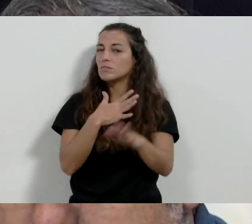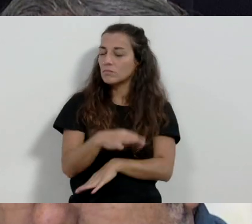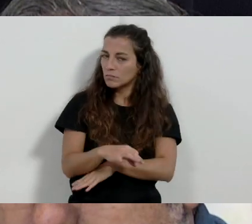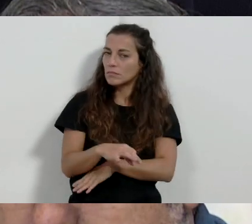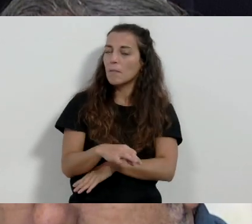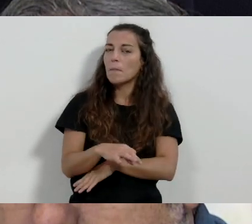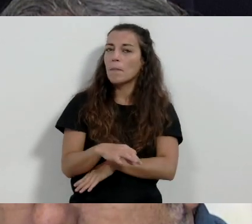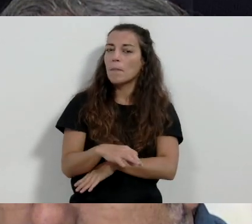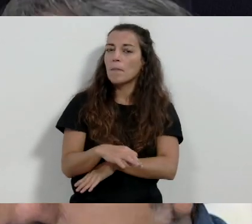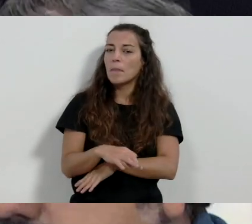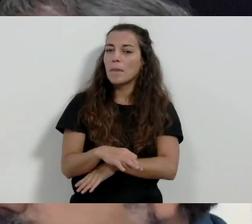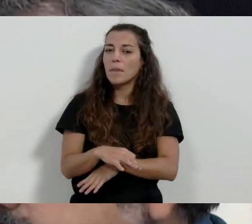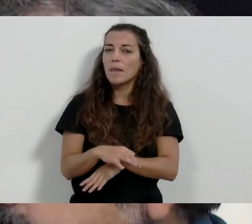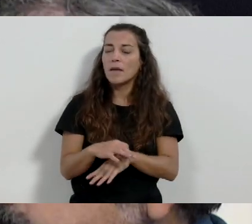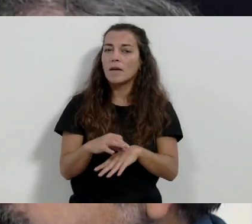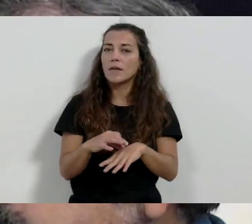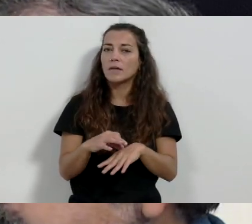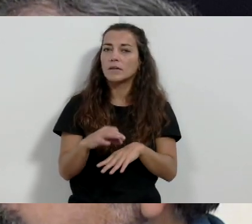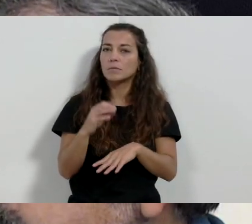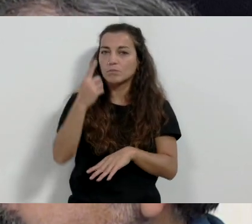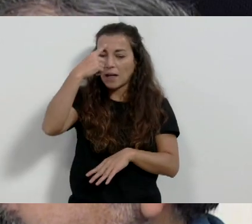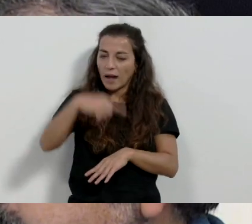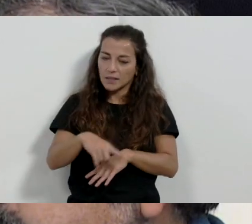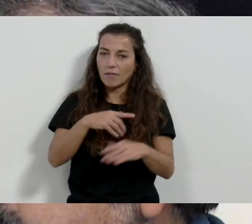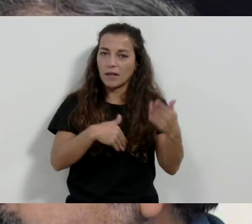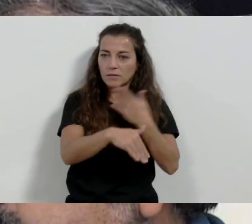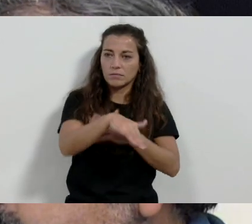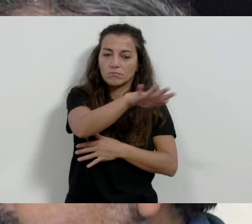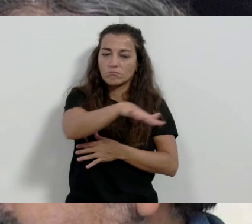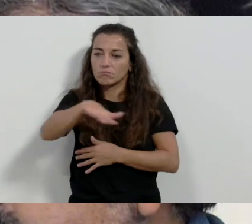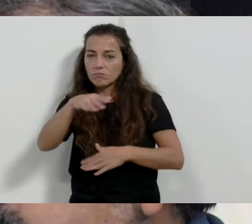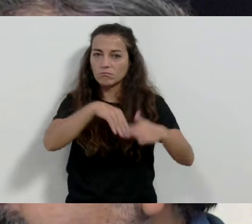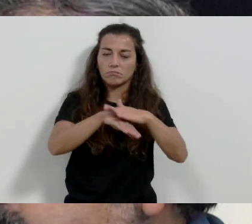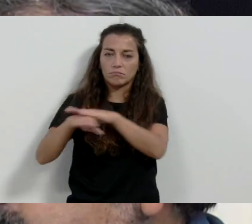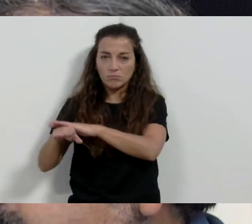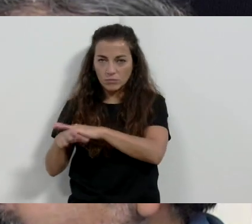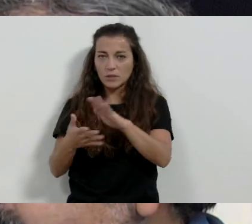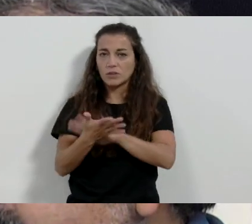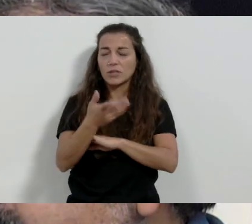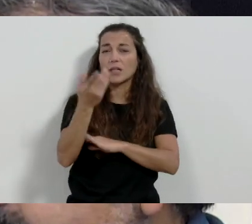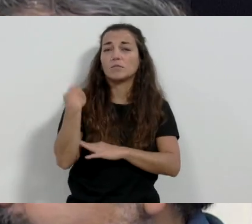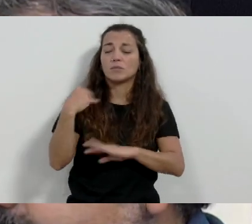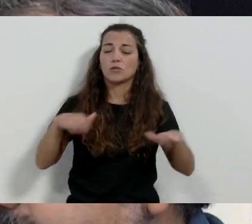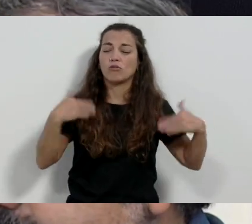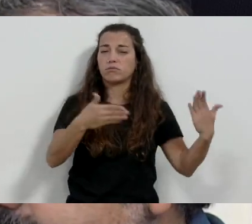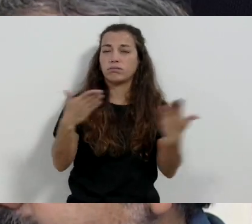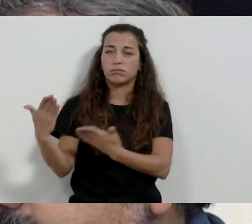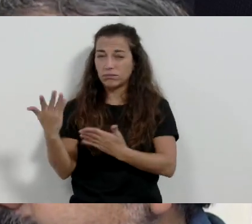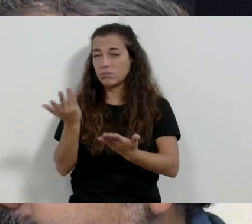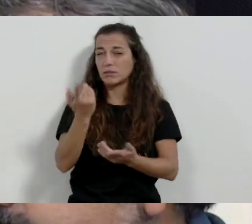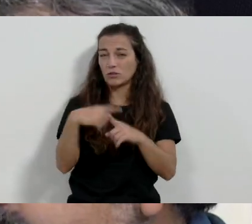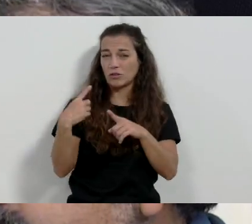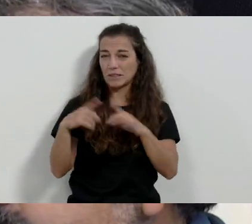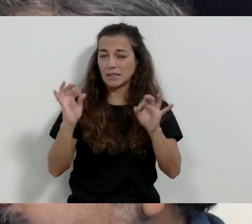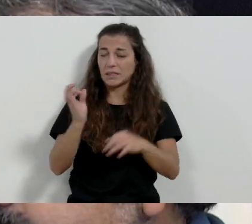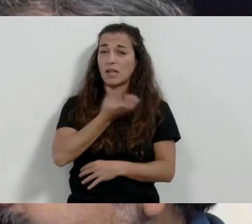están estos presentes. Estos presentes pues llevan haciéndose desde hace muchísimos años